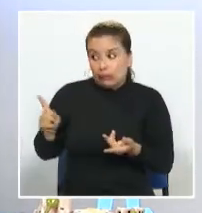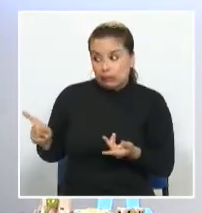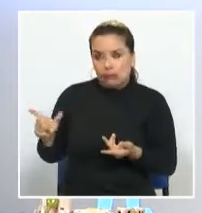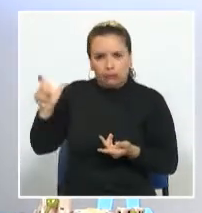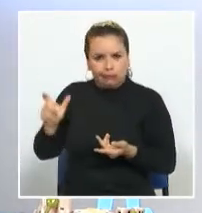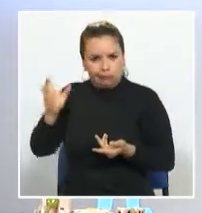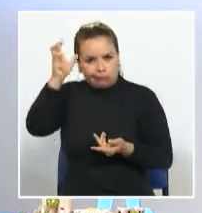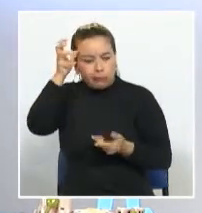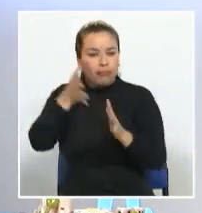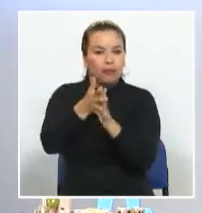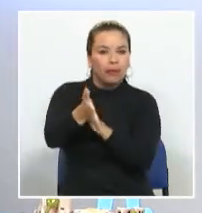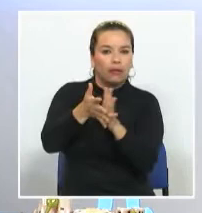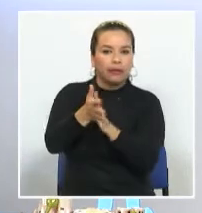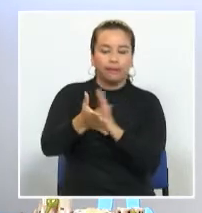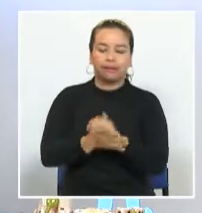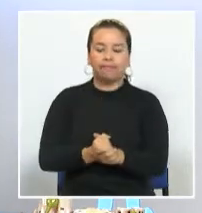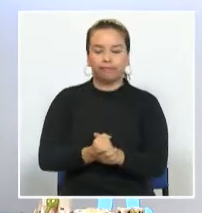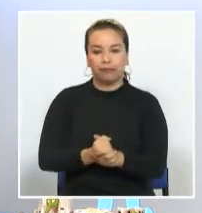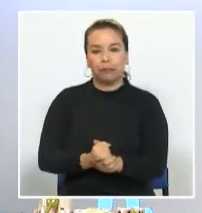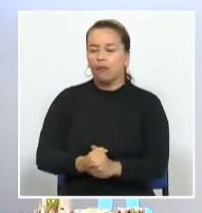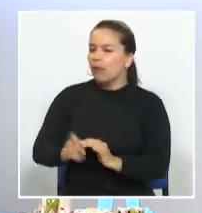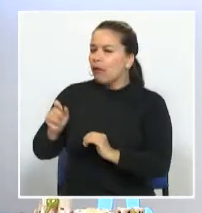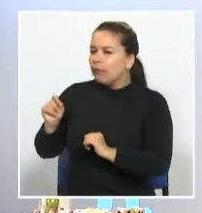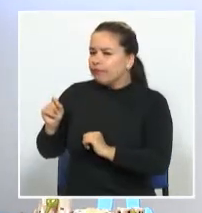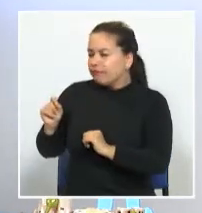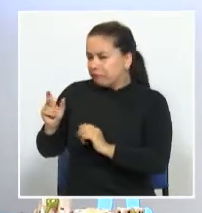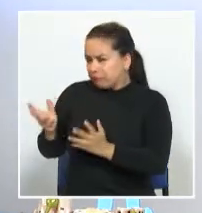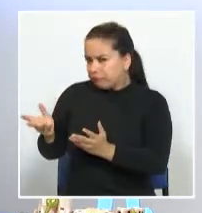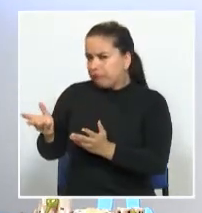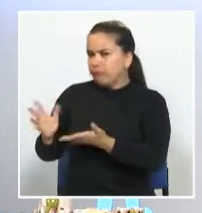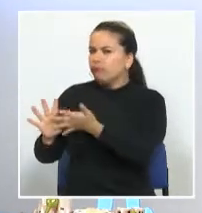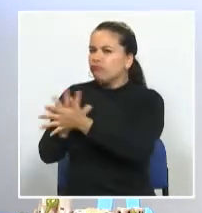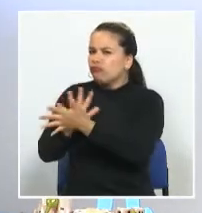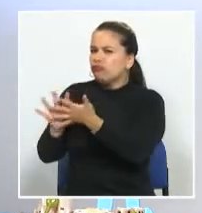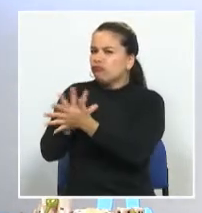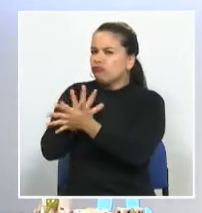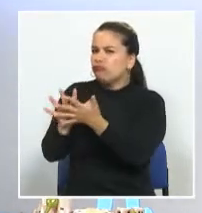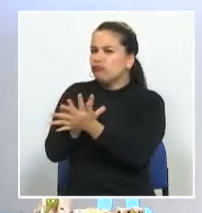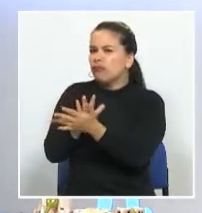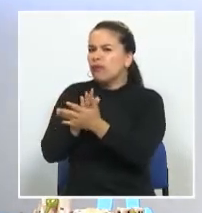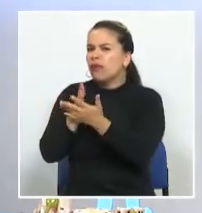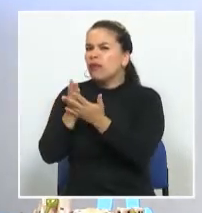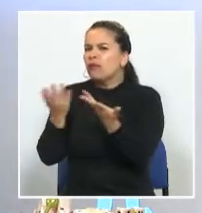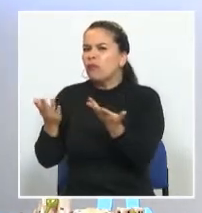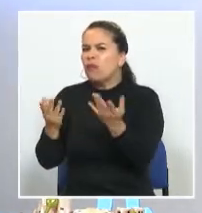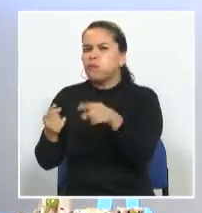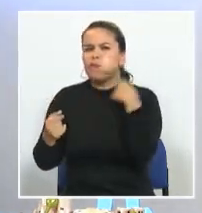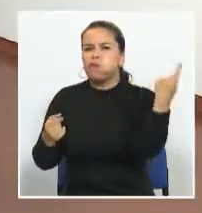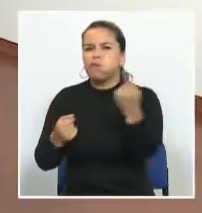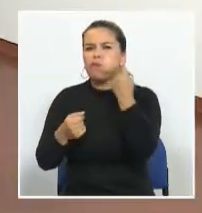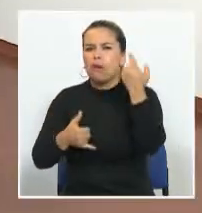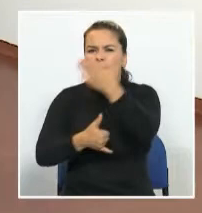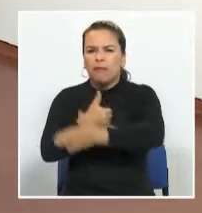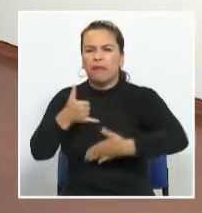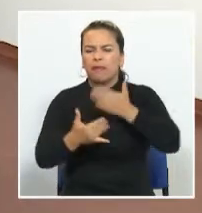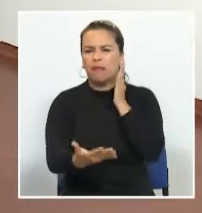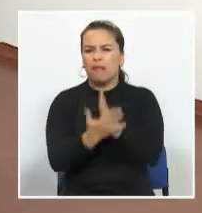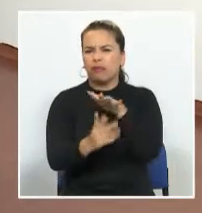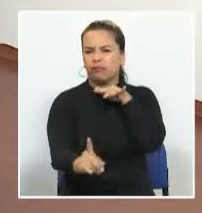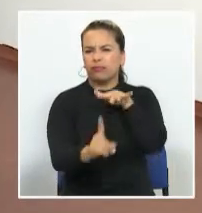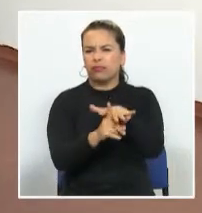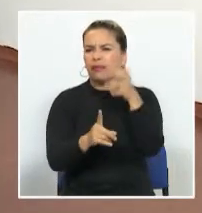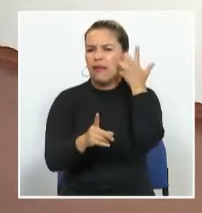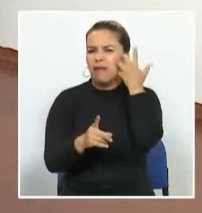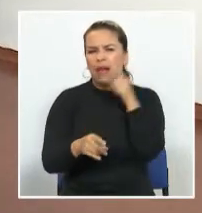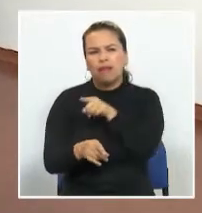al doctor. Contémosle primero, doctor, a las personas esa prevalencia y esa epidemiología de la enfermedad cardiovascular